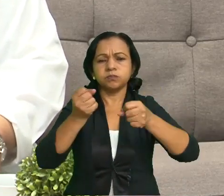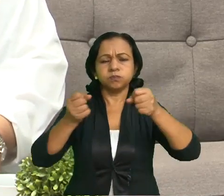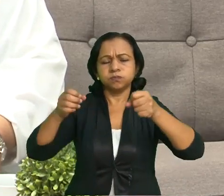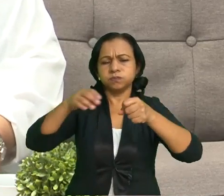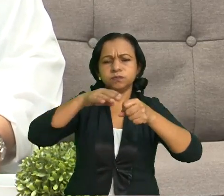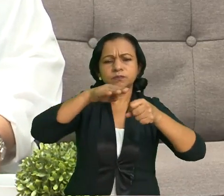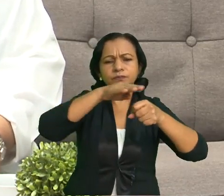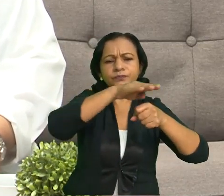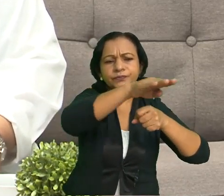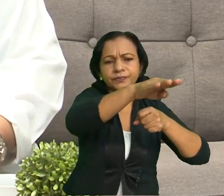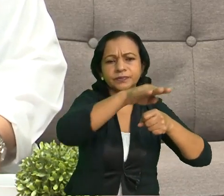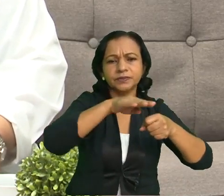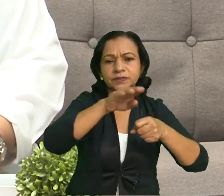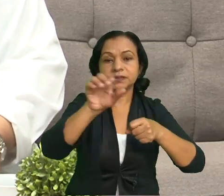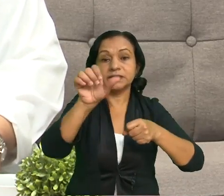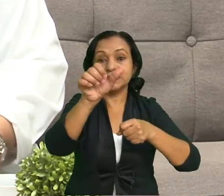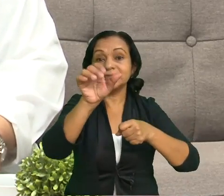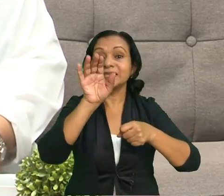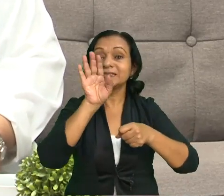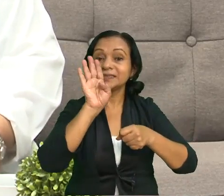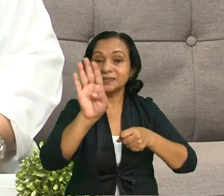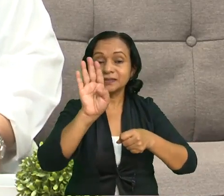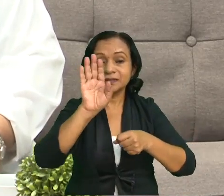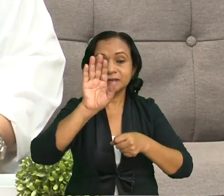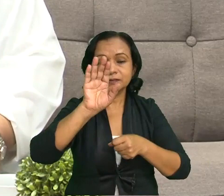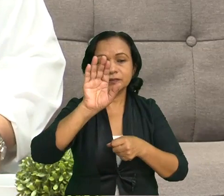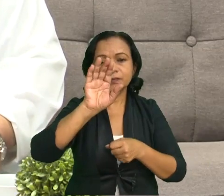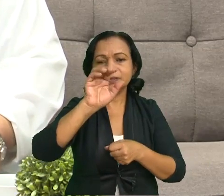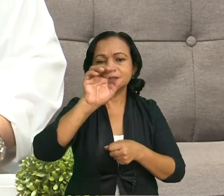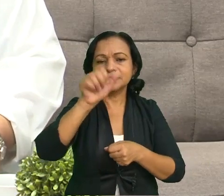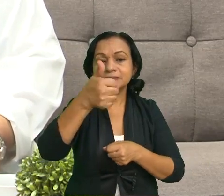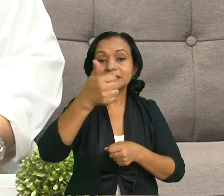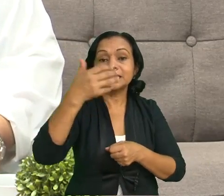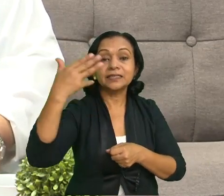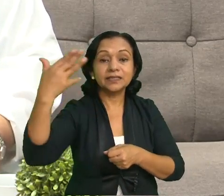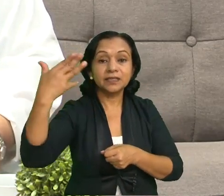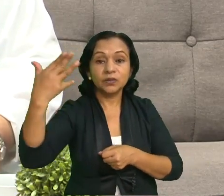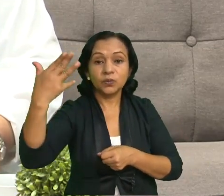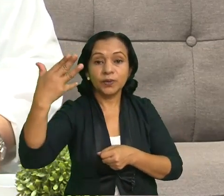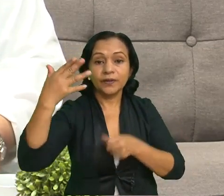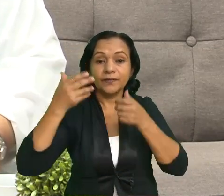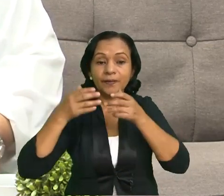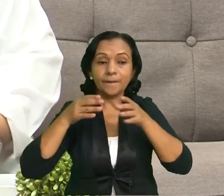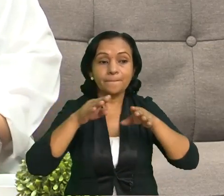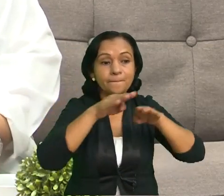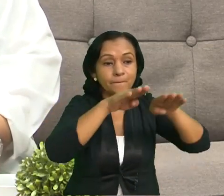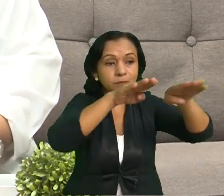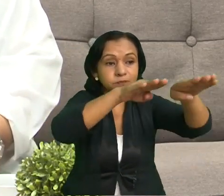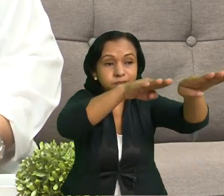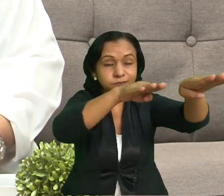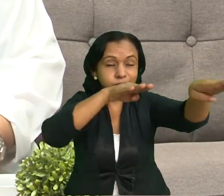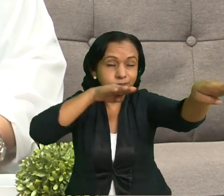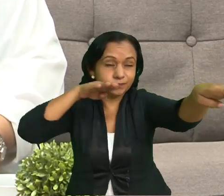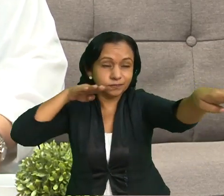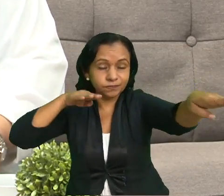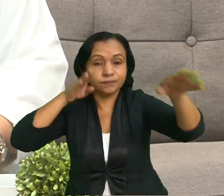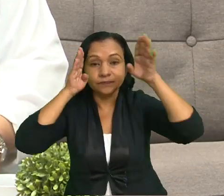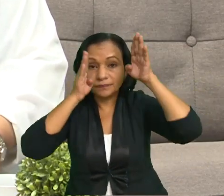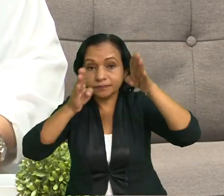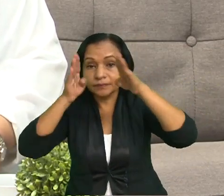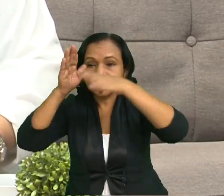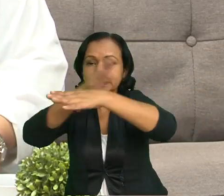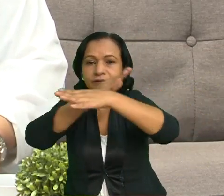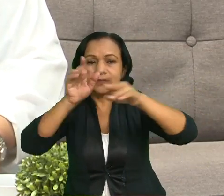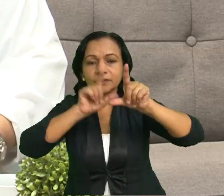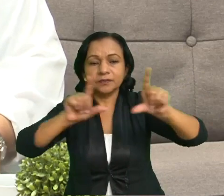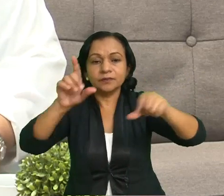dispuestas también ya 69 clínicas móviles para movilizarse en el momento en que se da una situación así también ahora al retorno de estas personas a